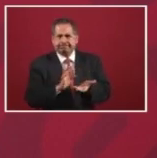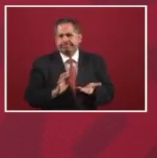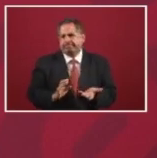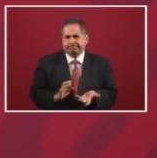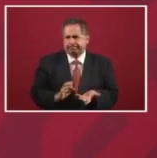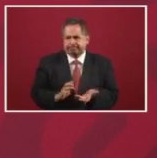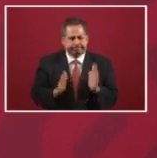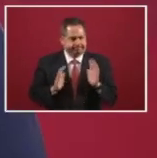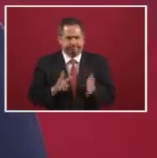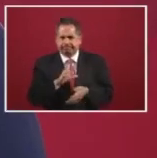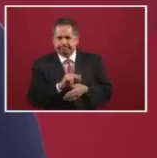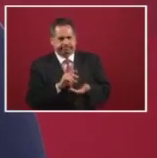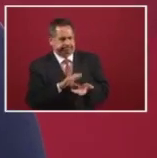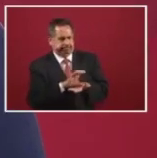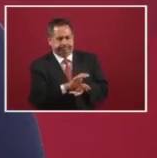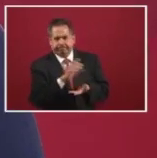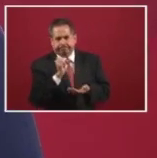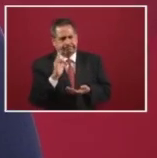y ya